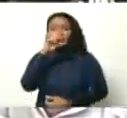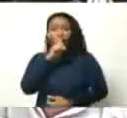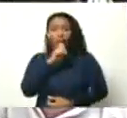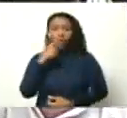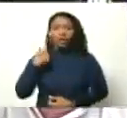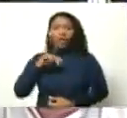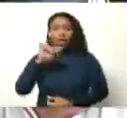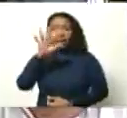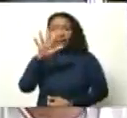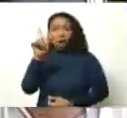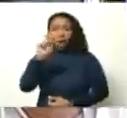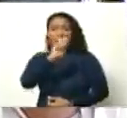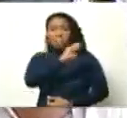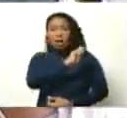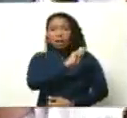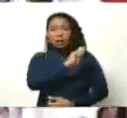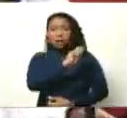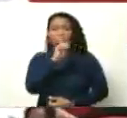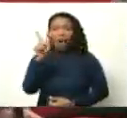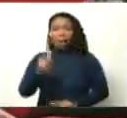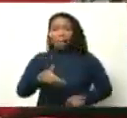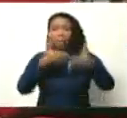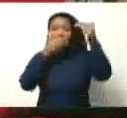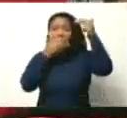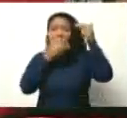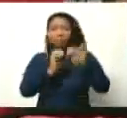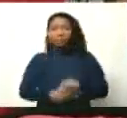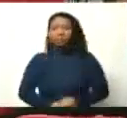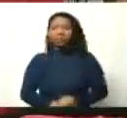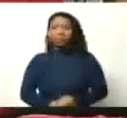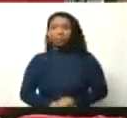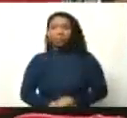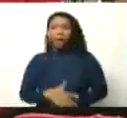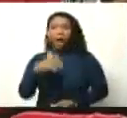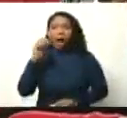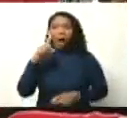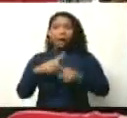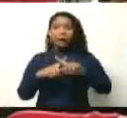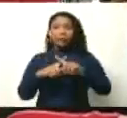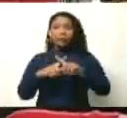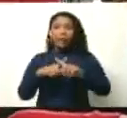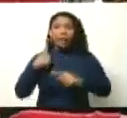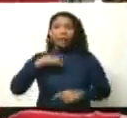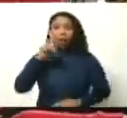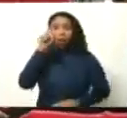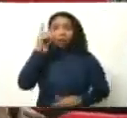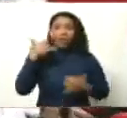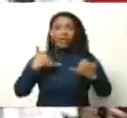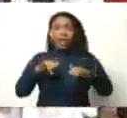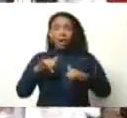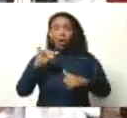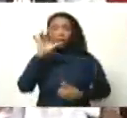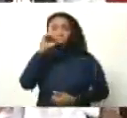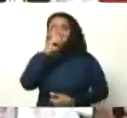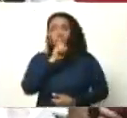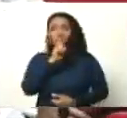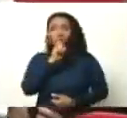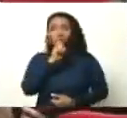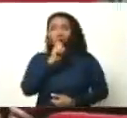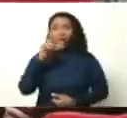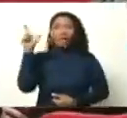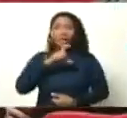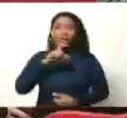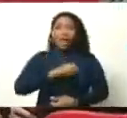tenía 5 meses cuando fue secuestrado. Alex Saab tiene un hijo de 5 años que